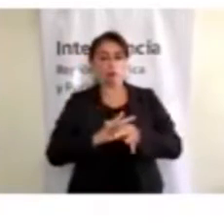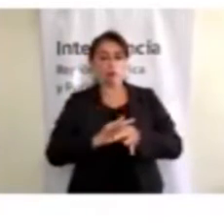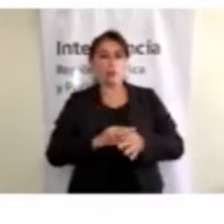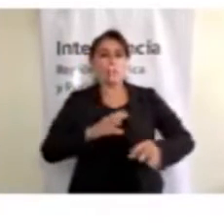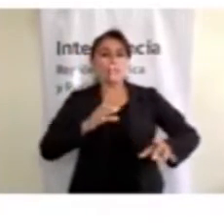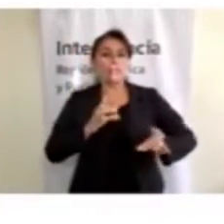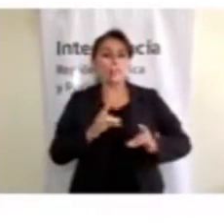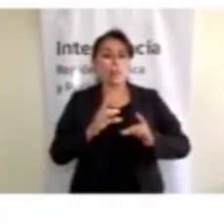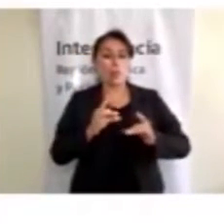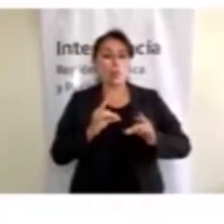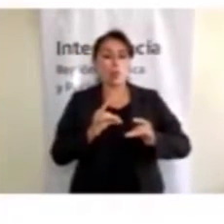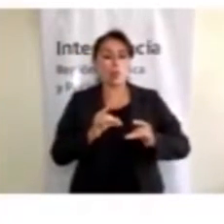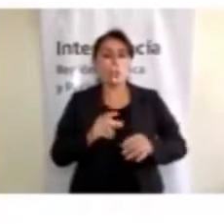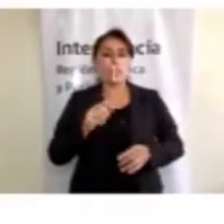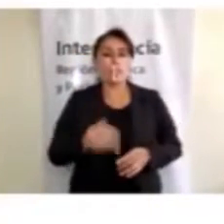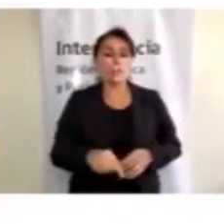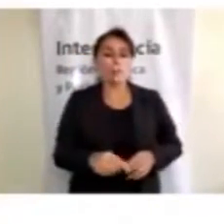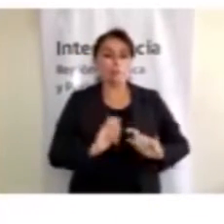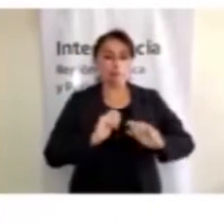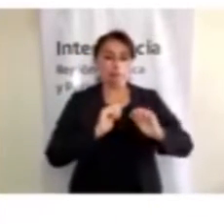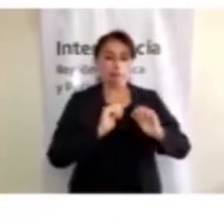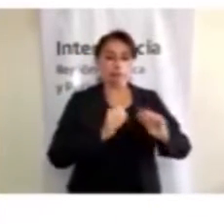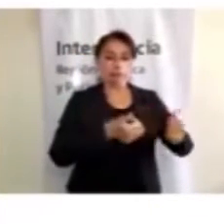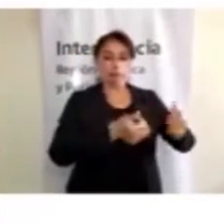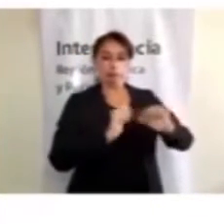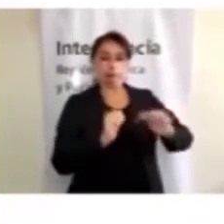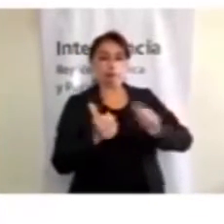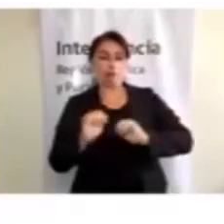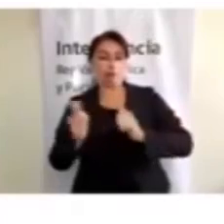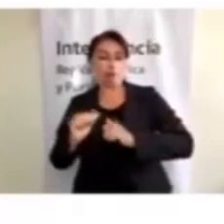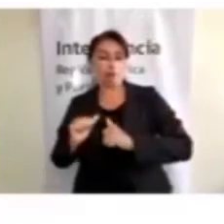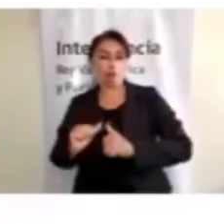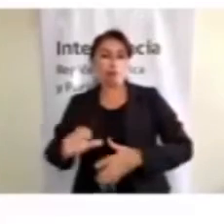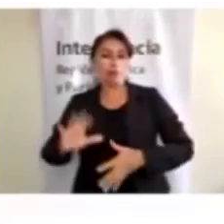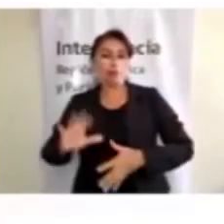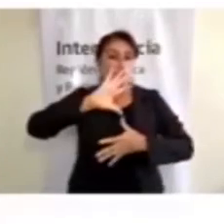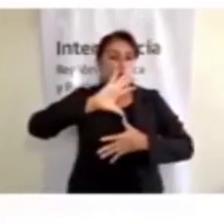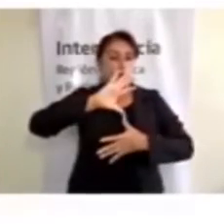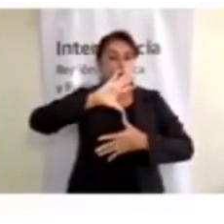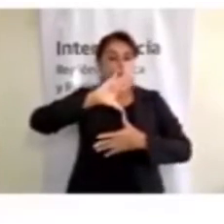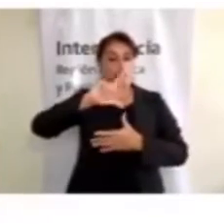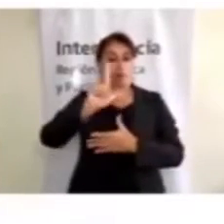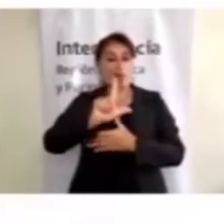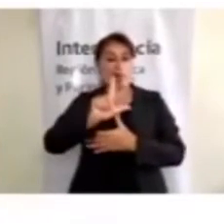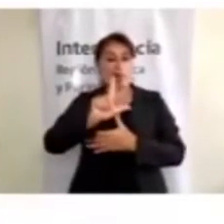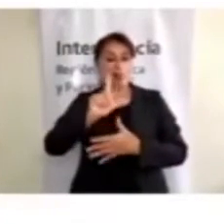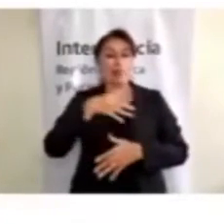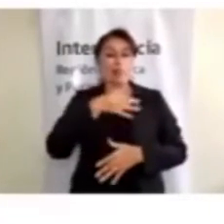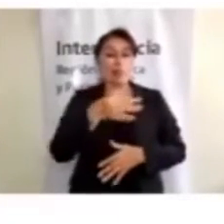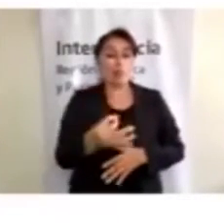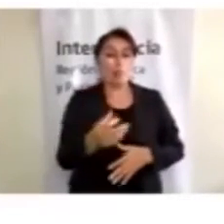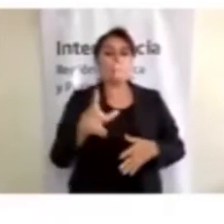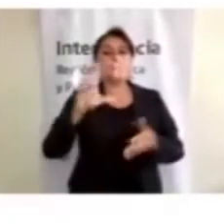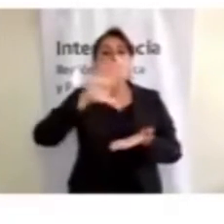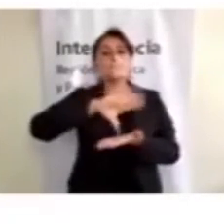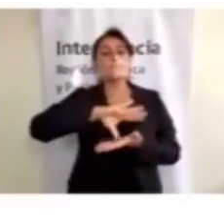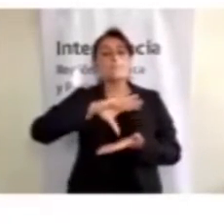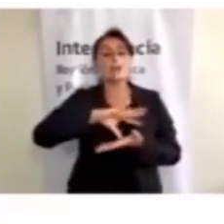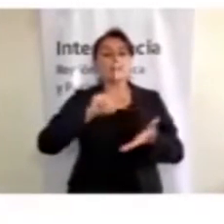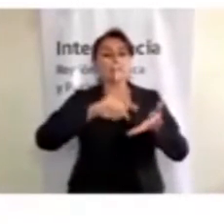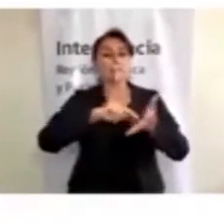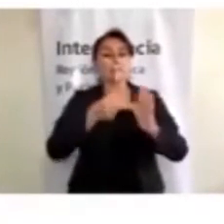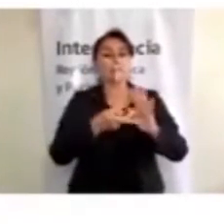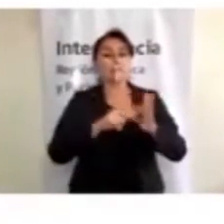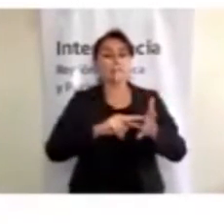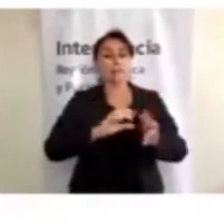América Latina la crisis sanitaria y económica del COVID-19. En años